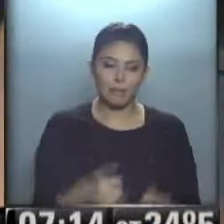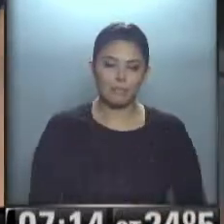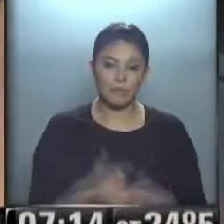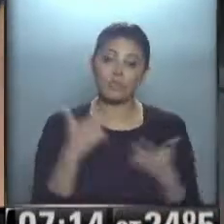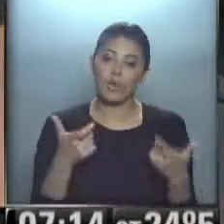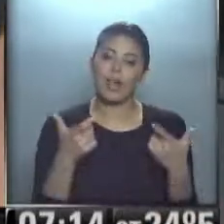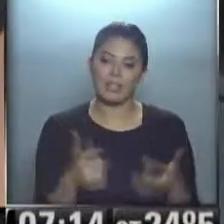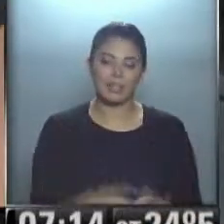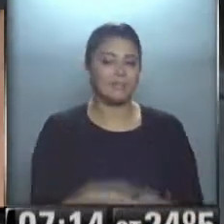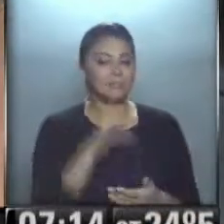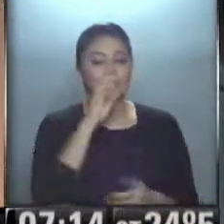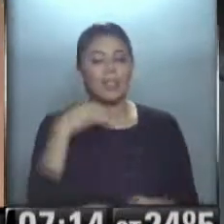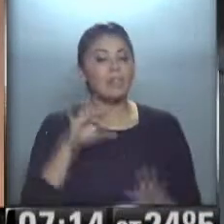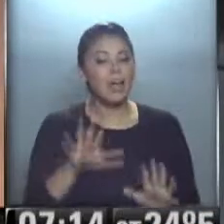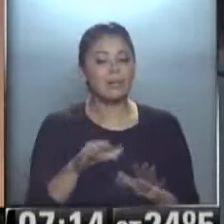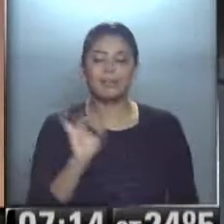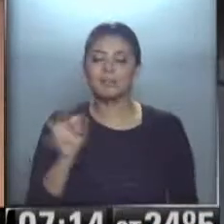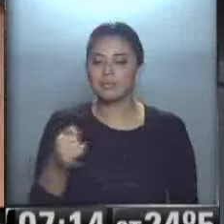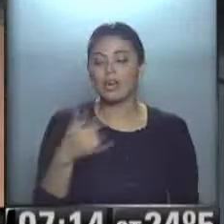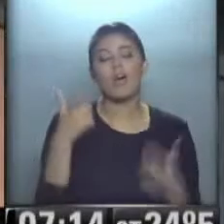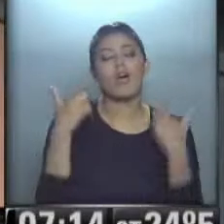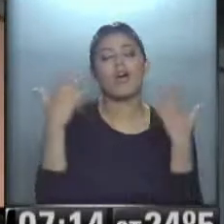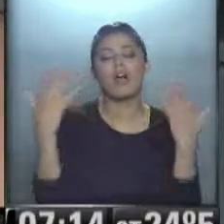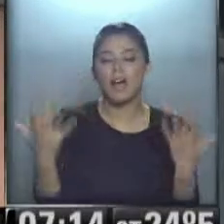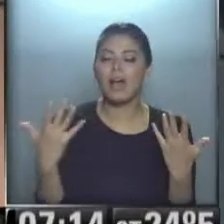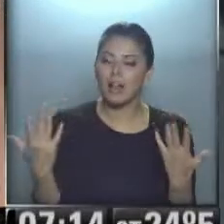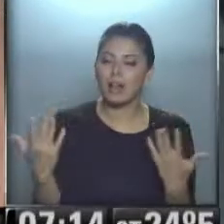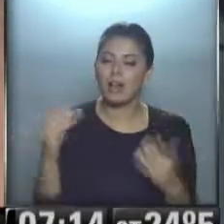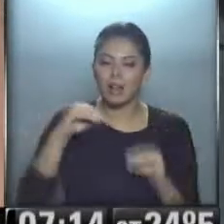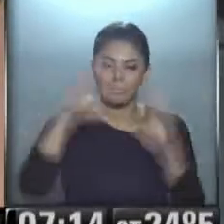por suerte. No queda otro que esperar. Sí, ojalá y venga pronto la luz.